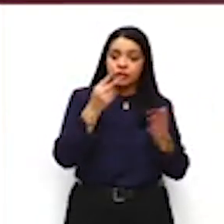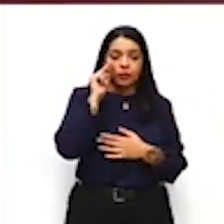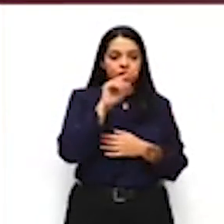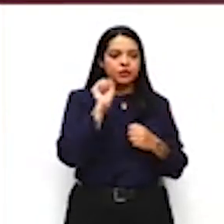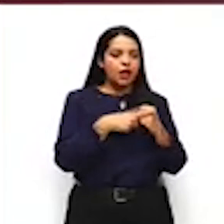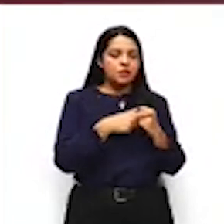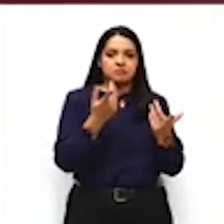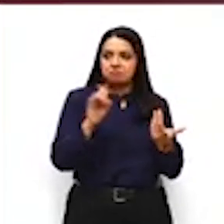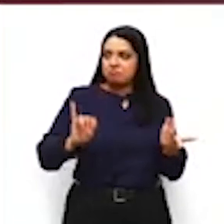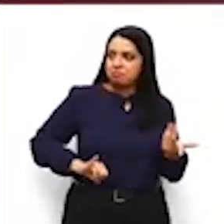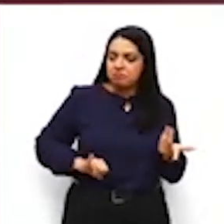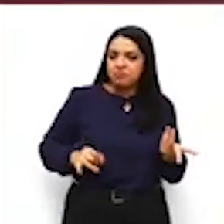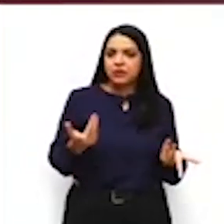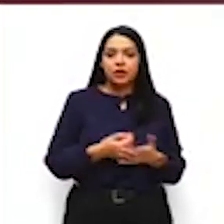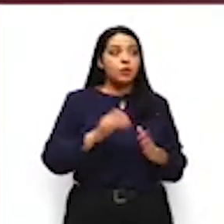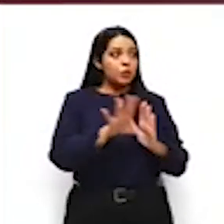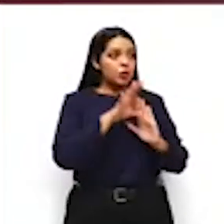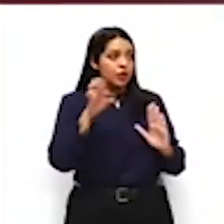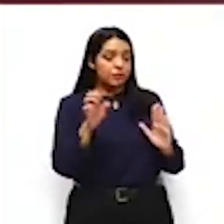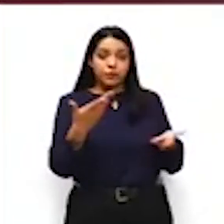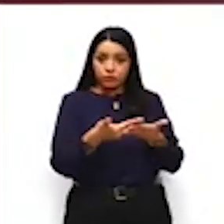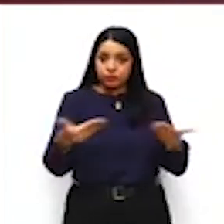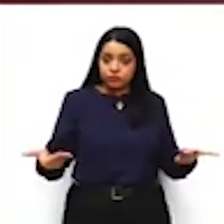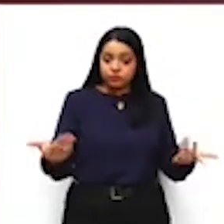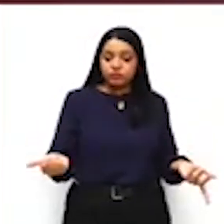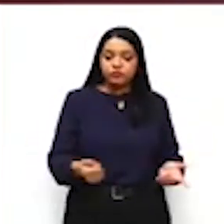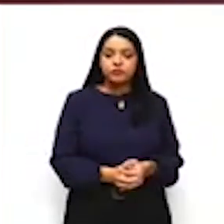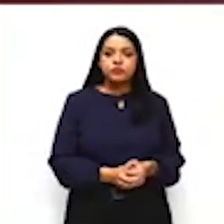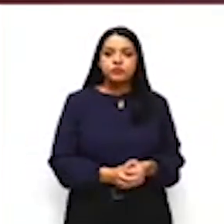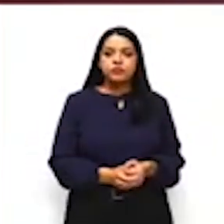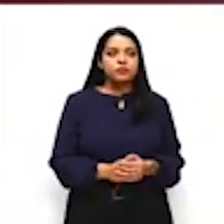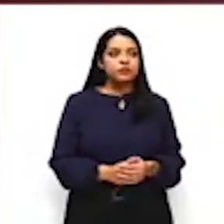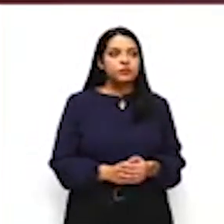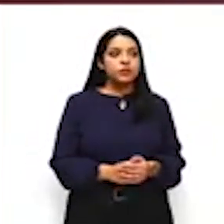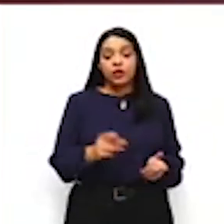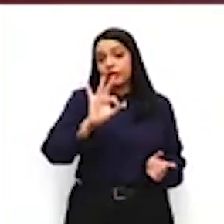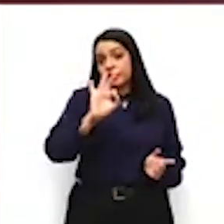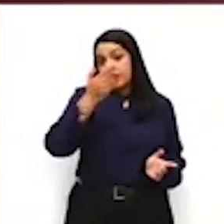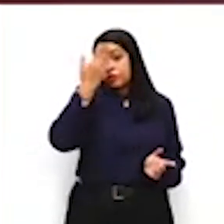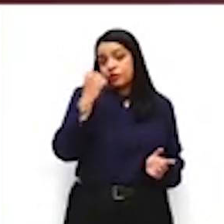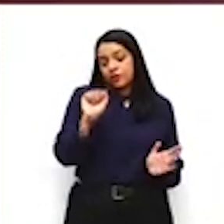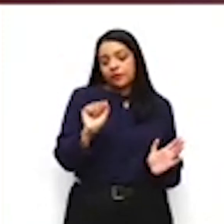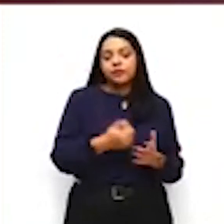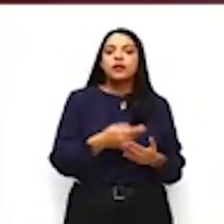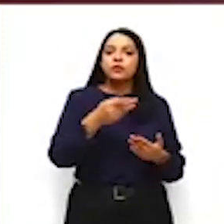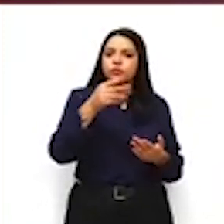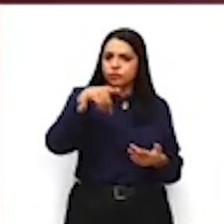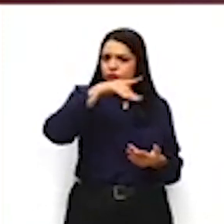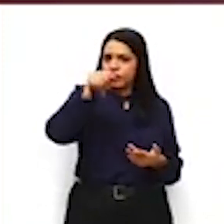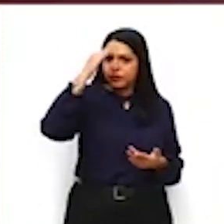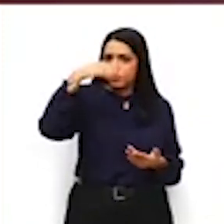impresionantes. Por ejemplo, ahora, no sé si ustedes sabían, muchos de ustedes sí, pero se